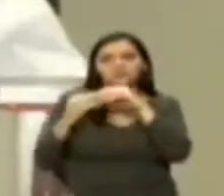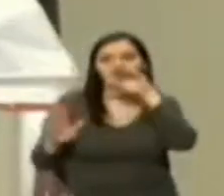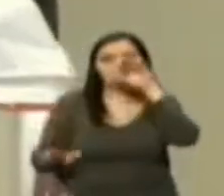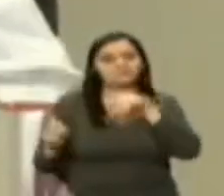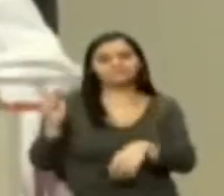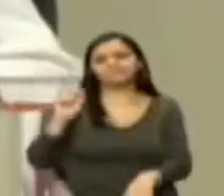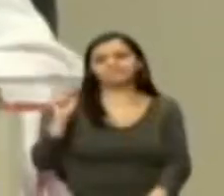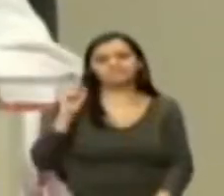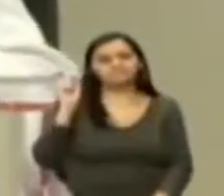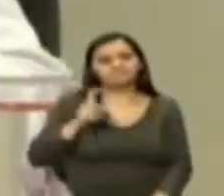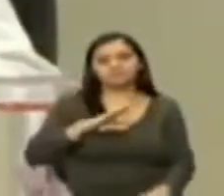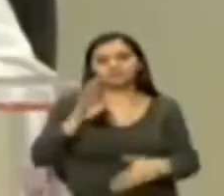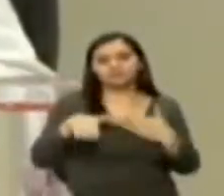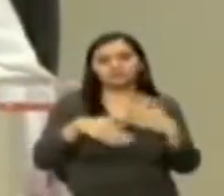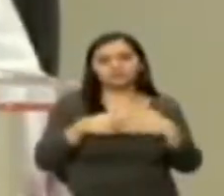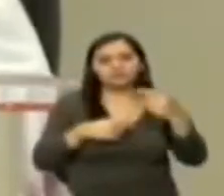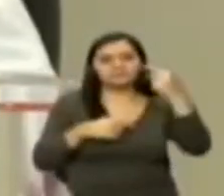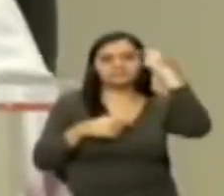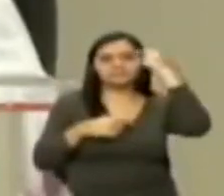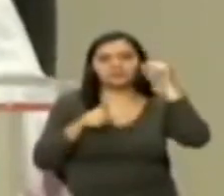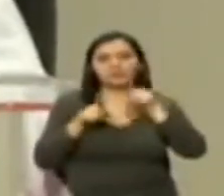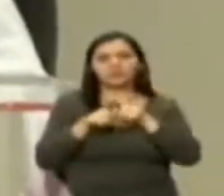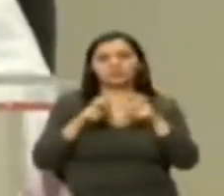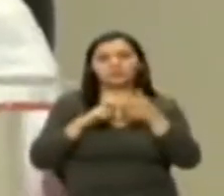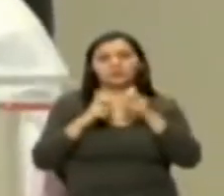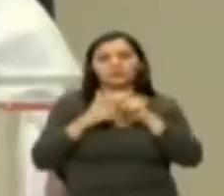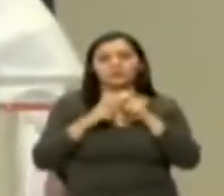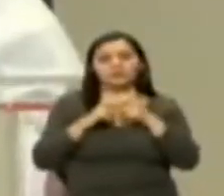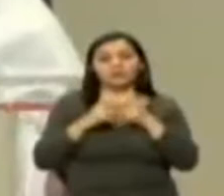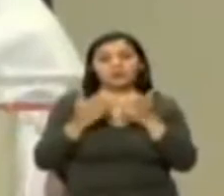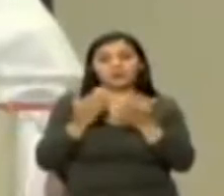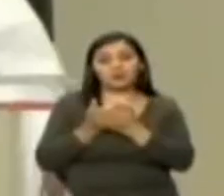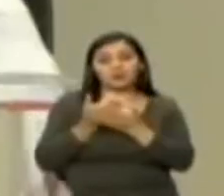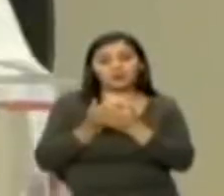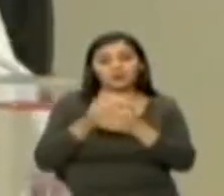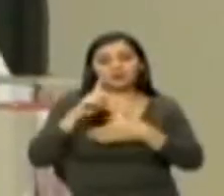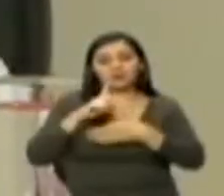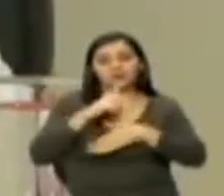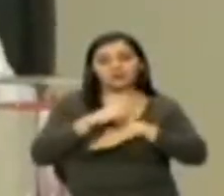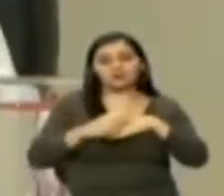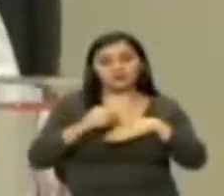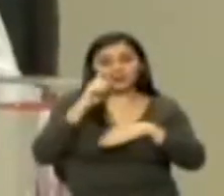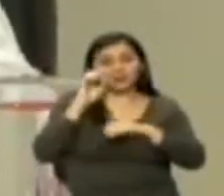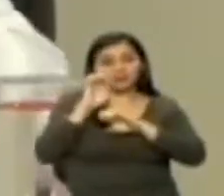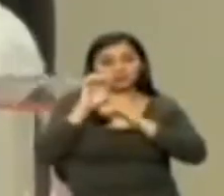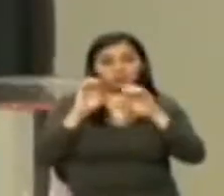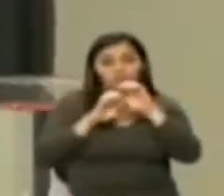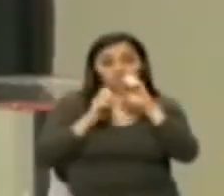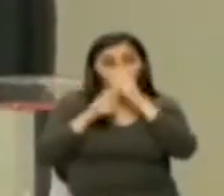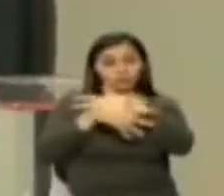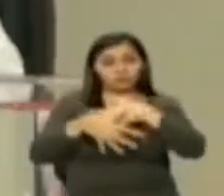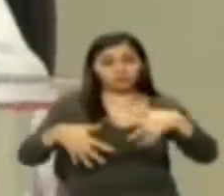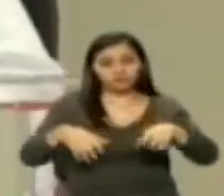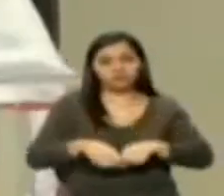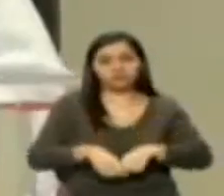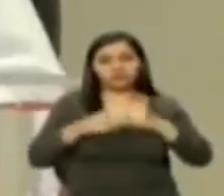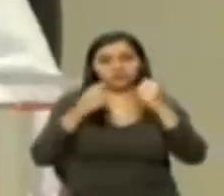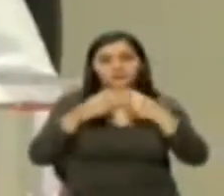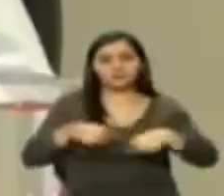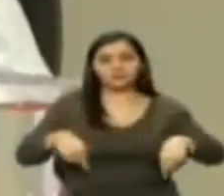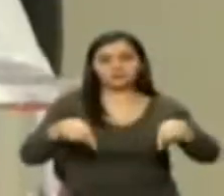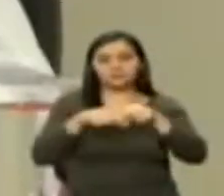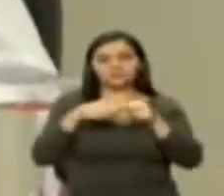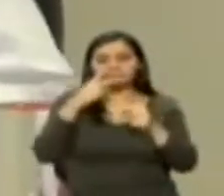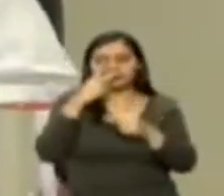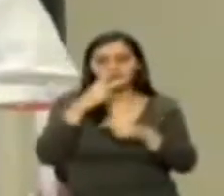son típicas, son efectos típicos cuando hay problemas económicos en Latinoamérica, porque hay estructuras que hacen pasar el peso de